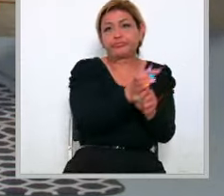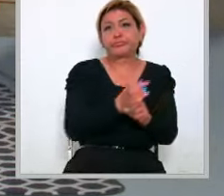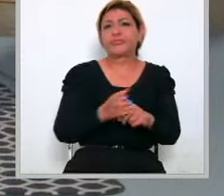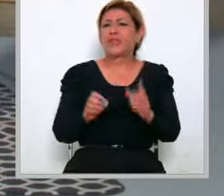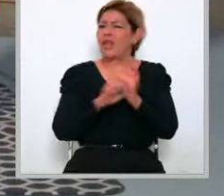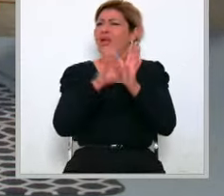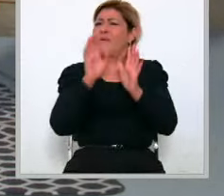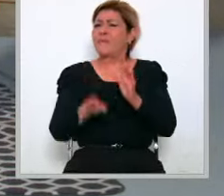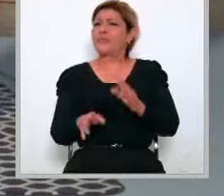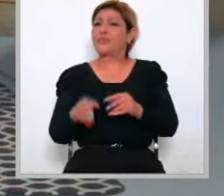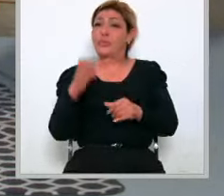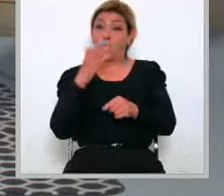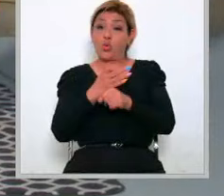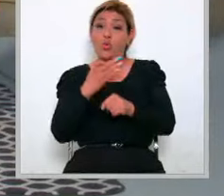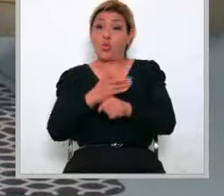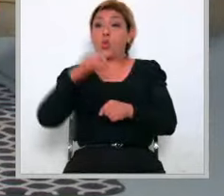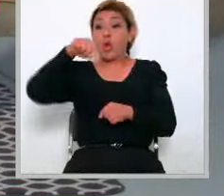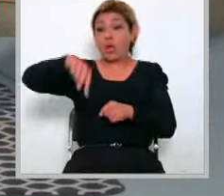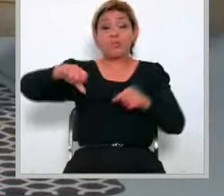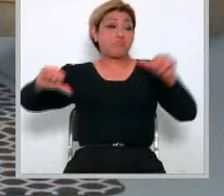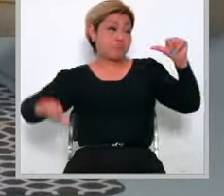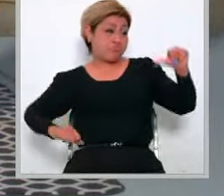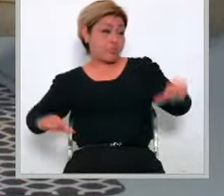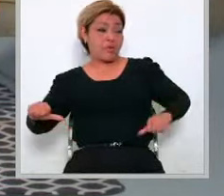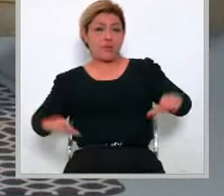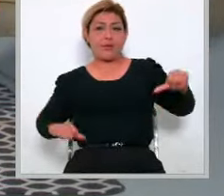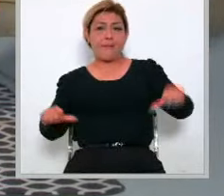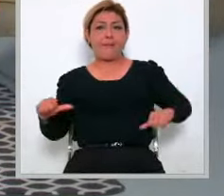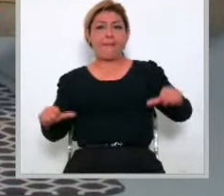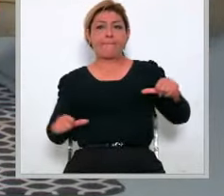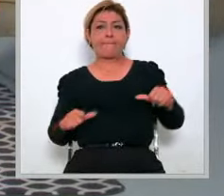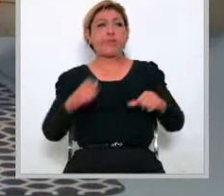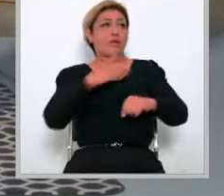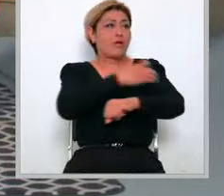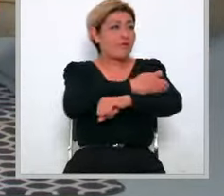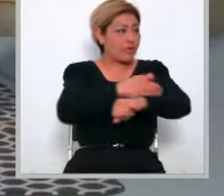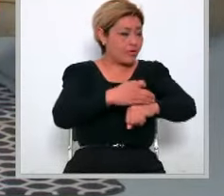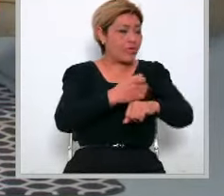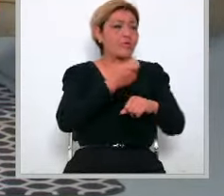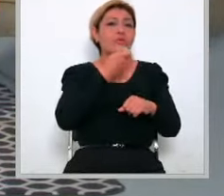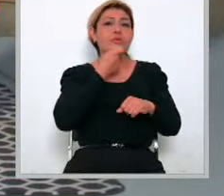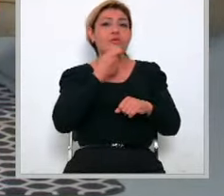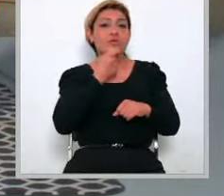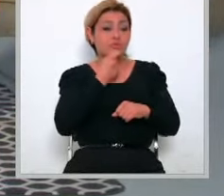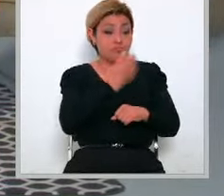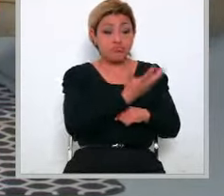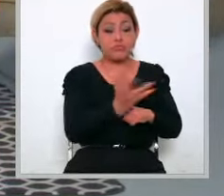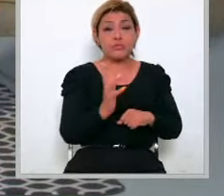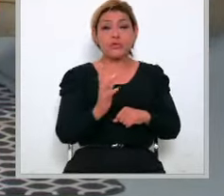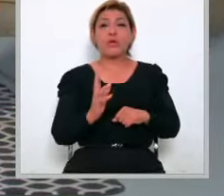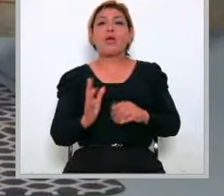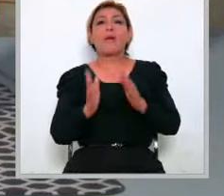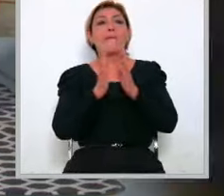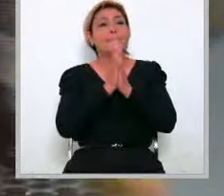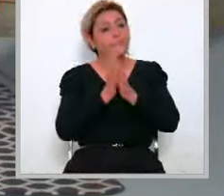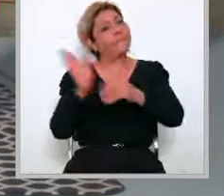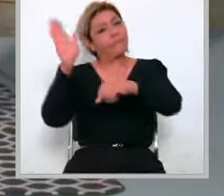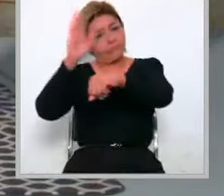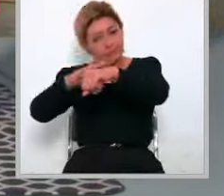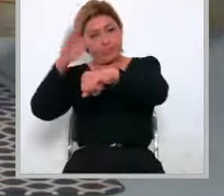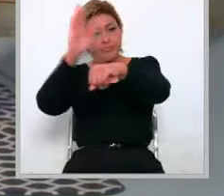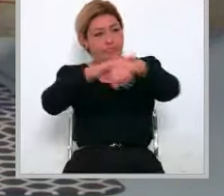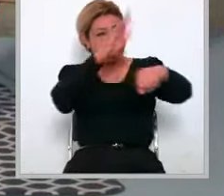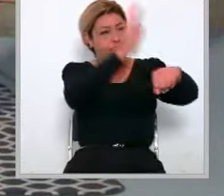actividades. Una invitación, por favor, ayúdame, Ian, a todas las personas que nos ven que tienen en su familia a niños como tú, a que formen parte de ser impulsores de los